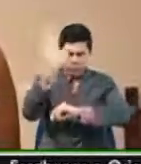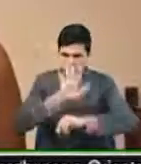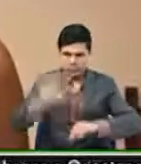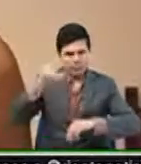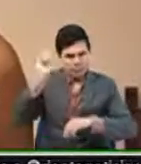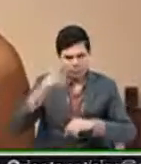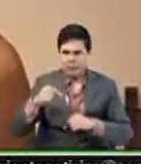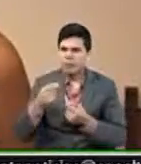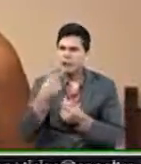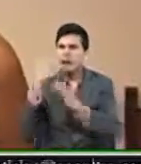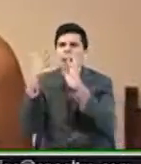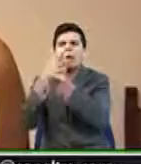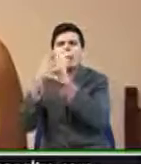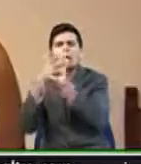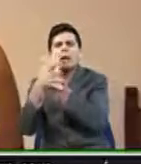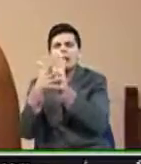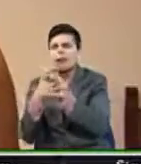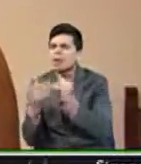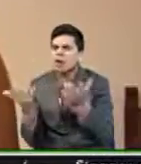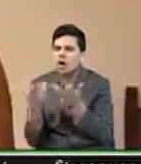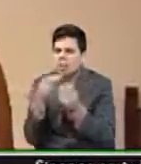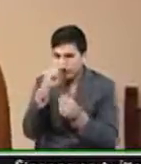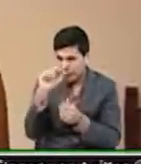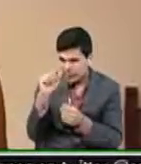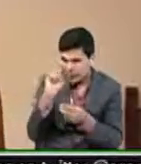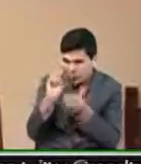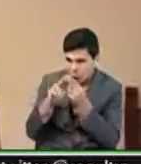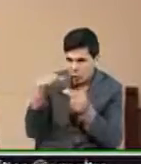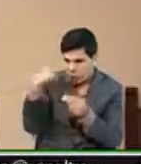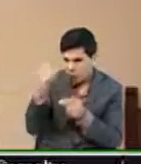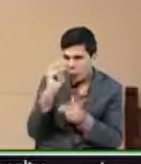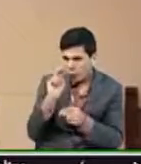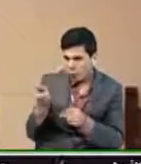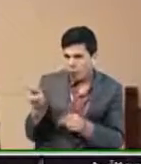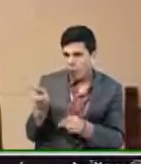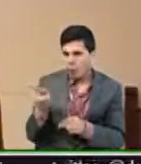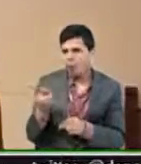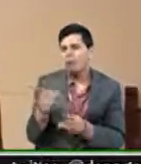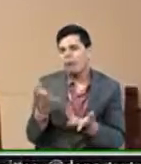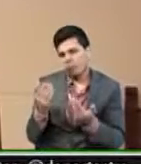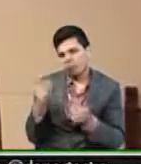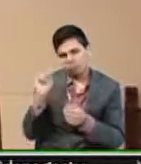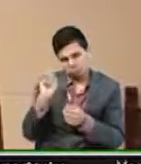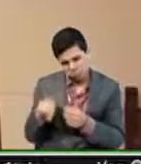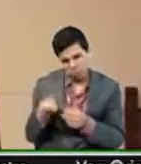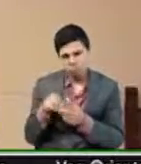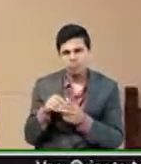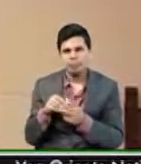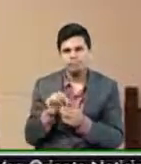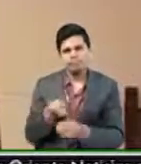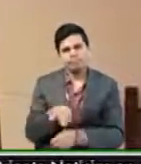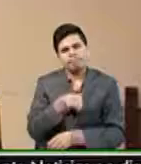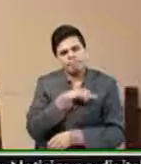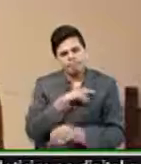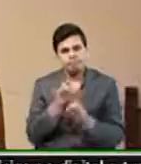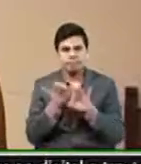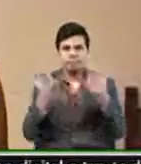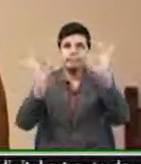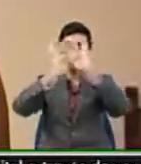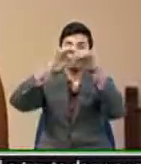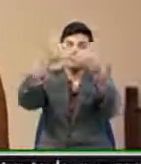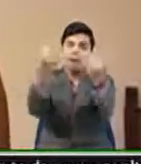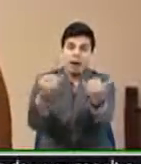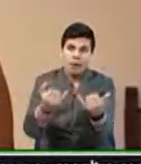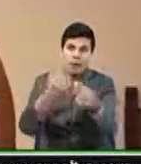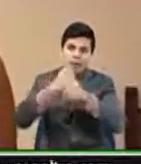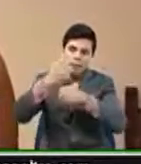informar dónde está la niña. Muchos deben saber o deben haberla visto pasar y yo creo que es un acto de solidaridad. Este es un año